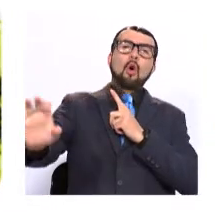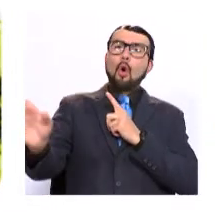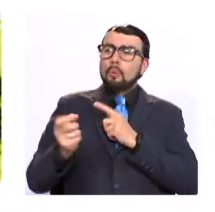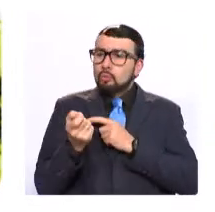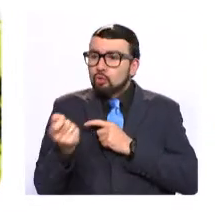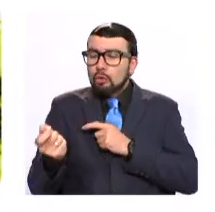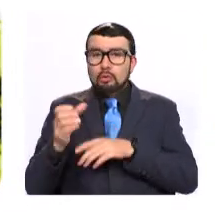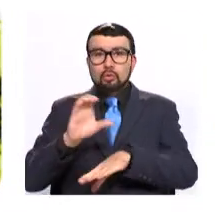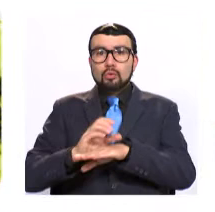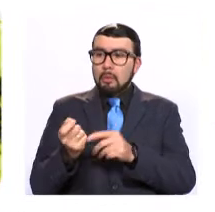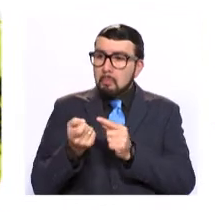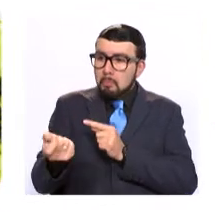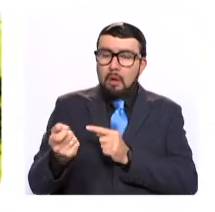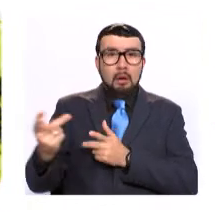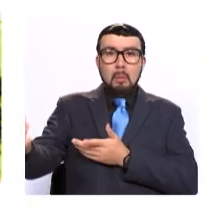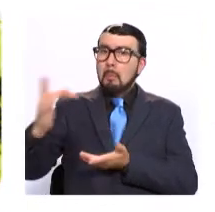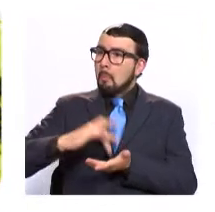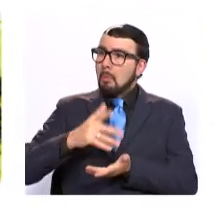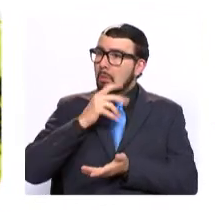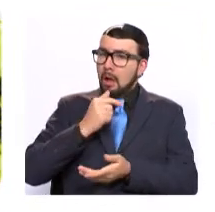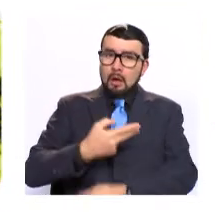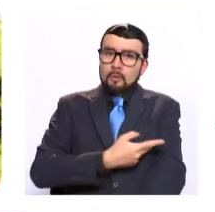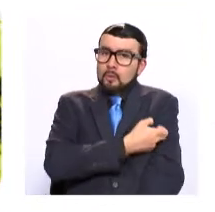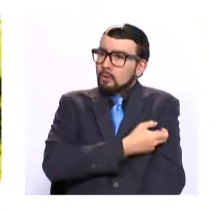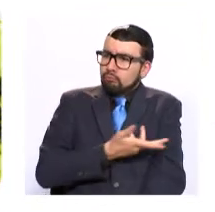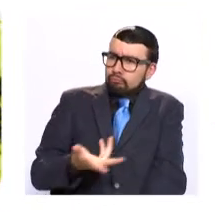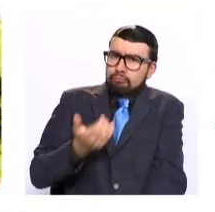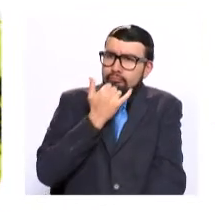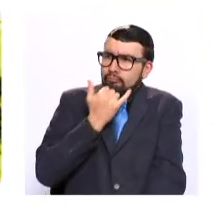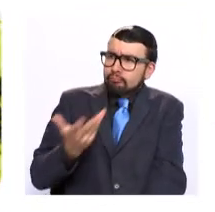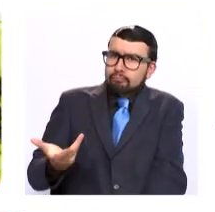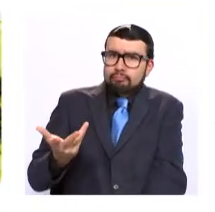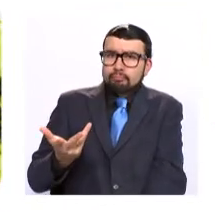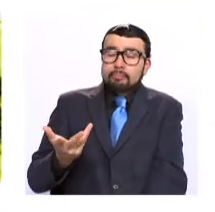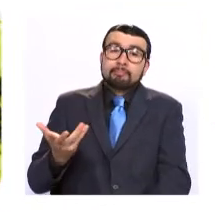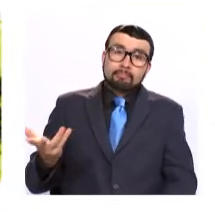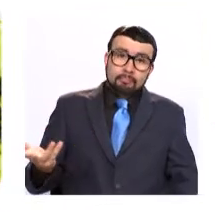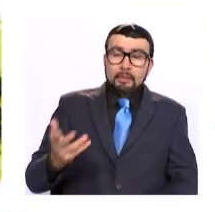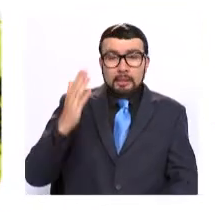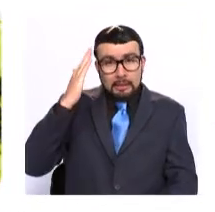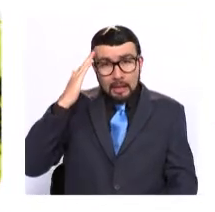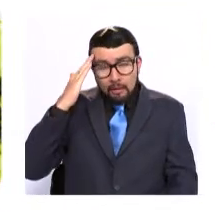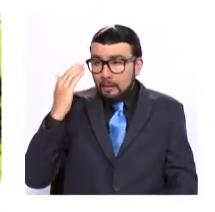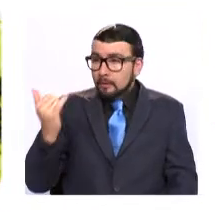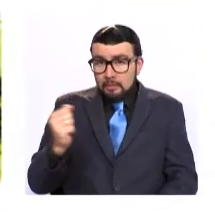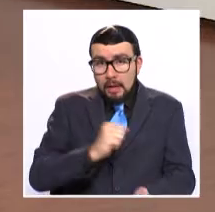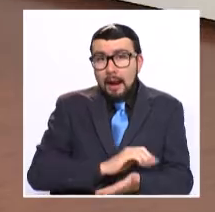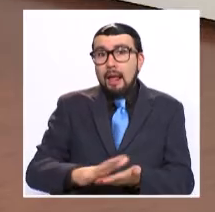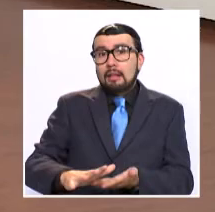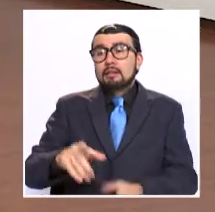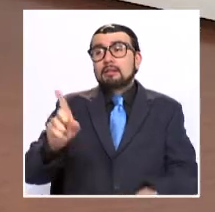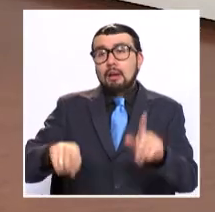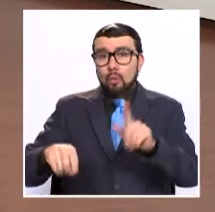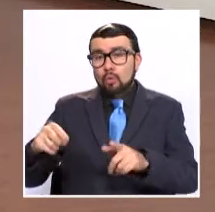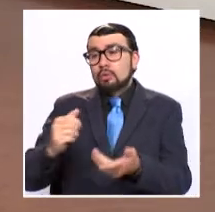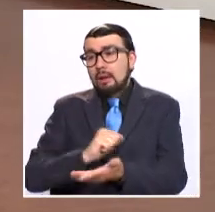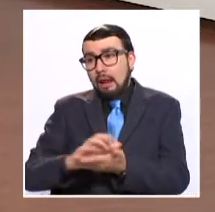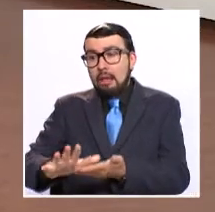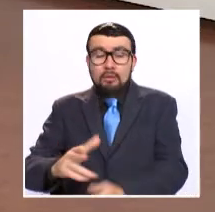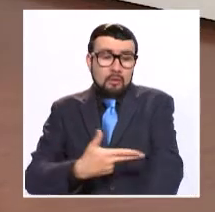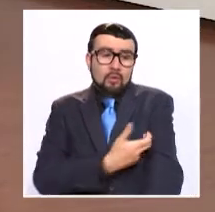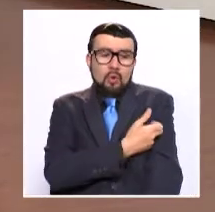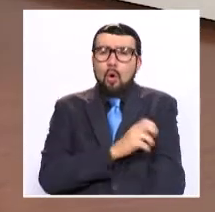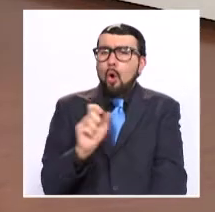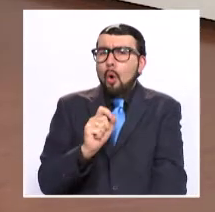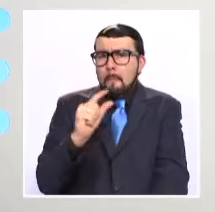ciudad que no acceden a esta medida de protección, siendo que es gratuito para algunos o que tiene algún